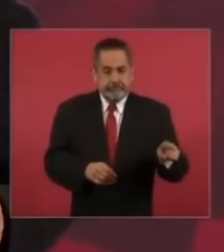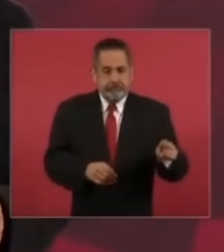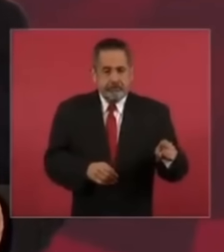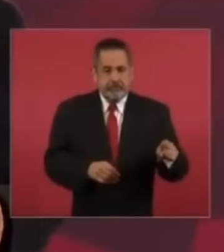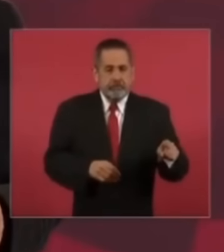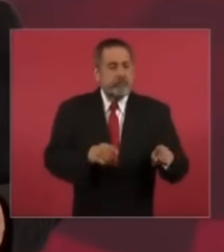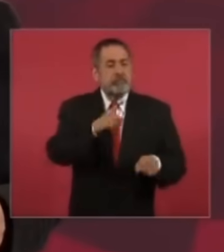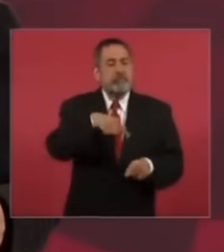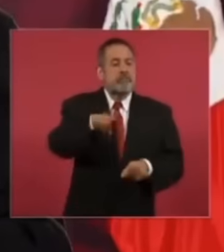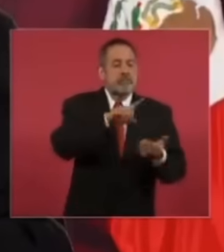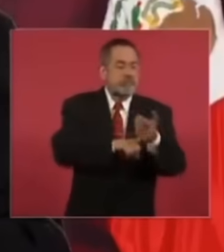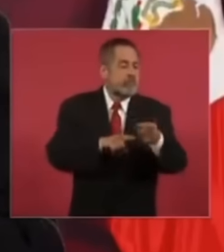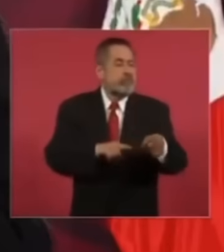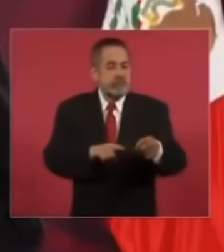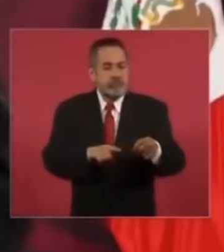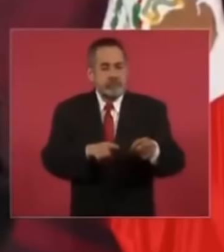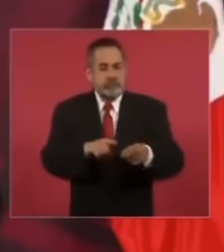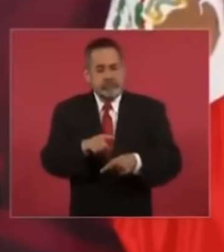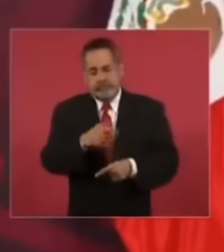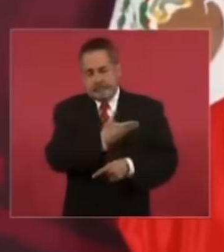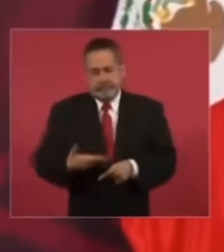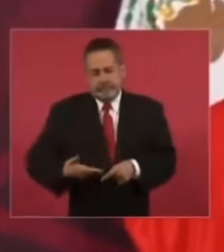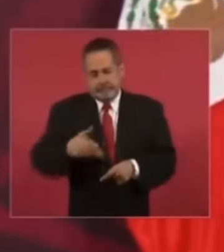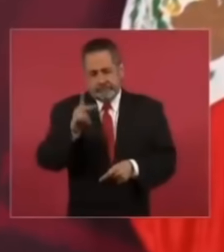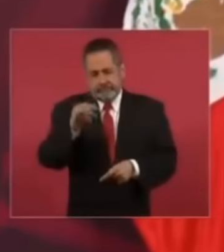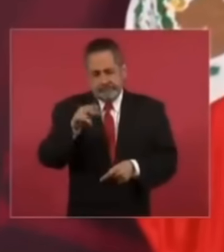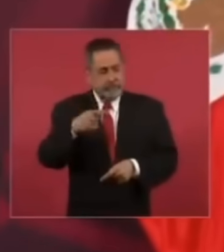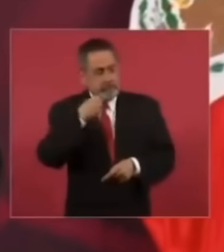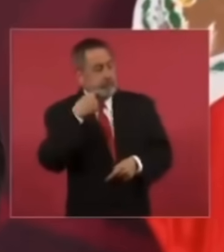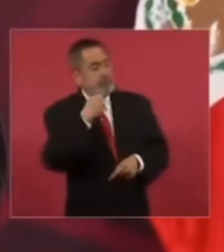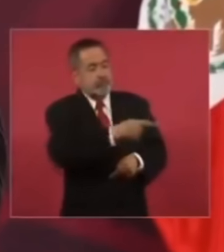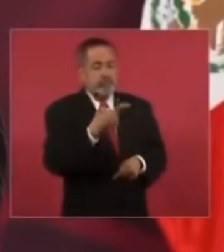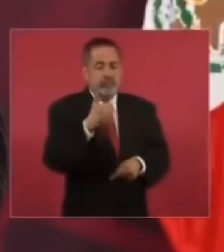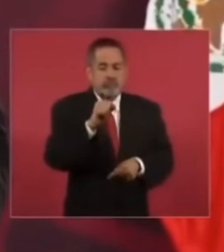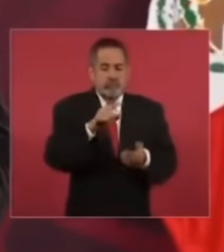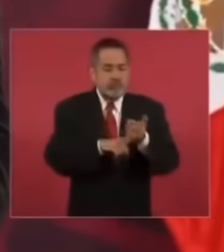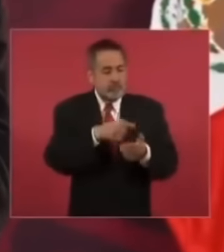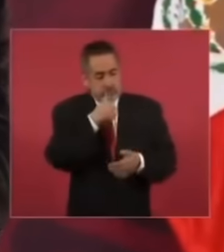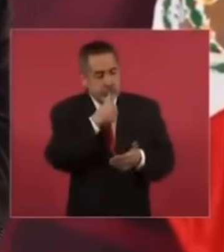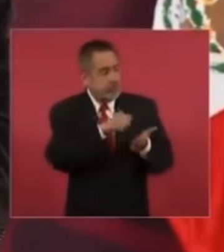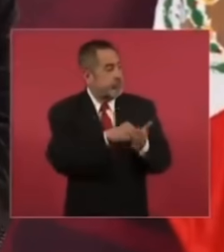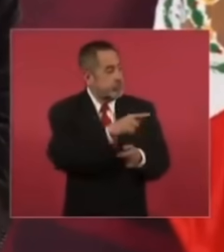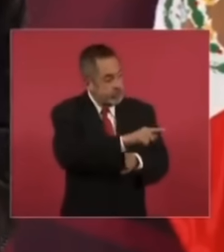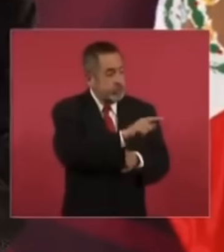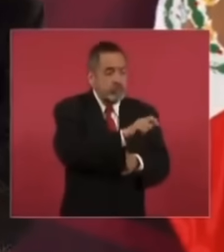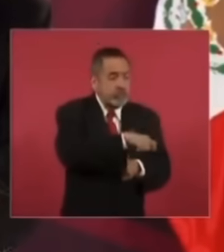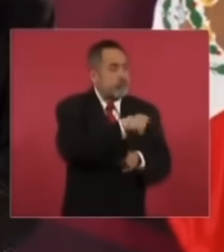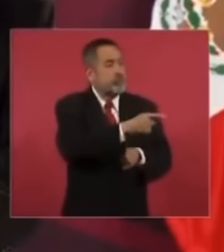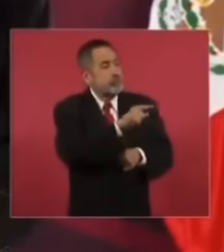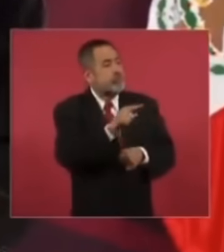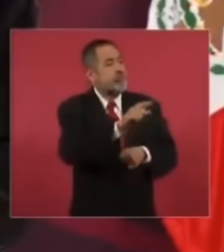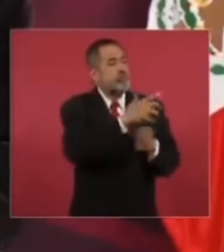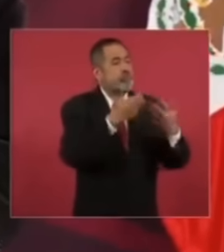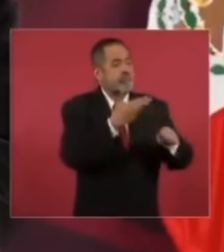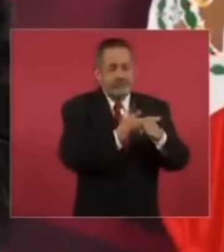donde lo menciona de que él participó, Loret de Mola, en montajes en contra de él para tratar de que